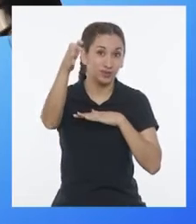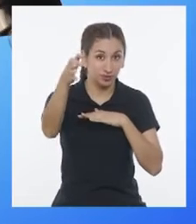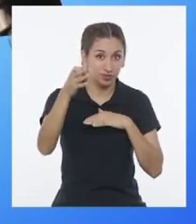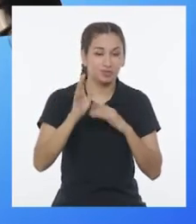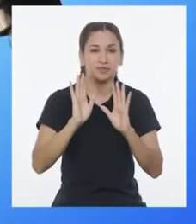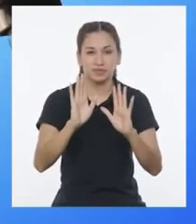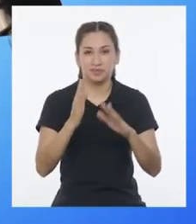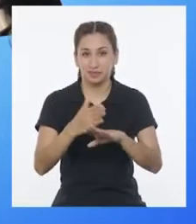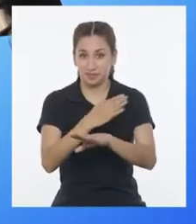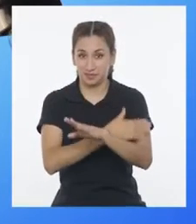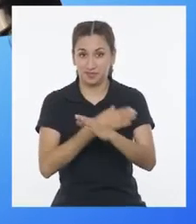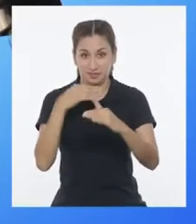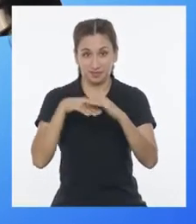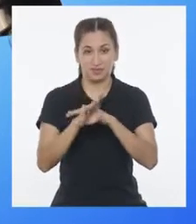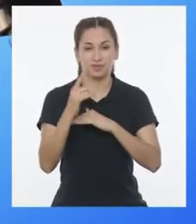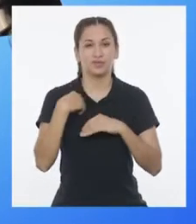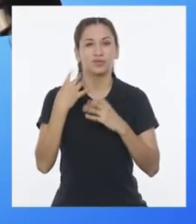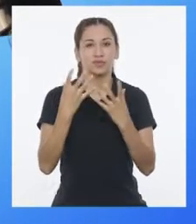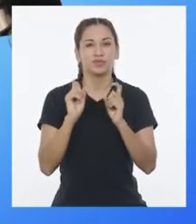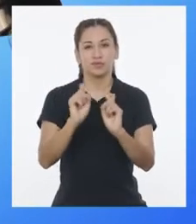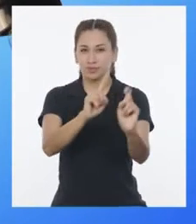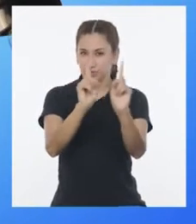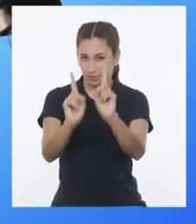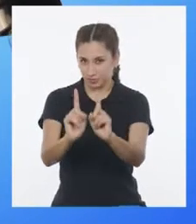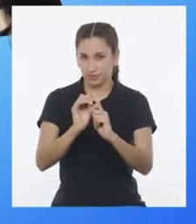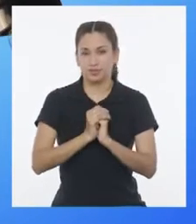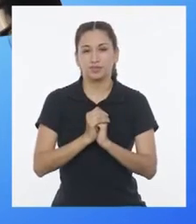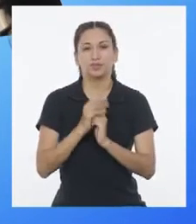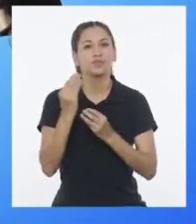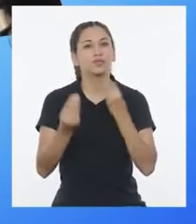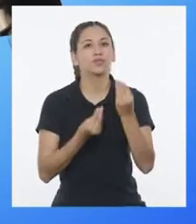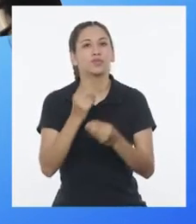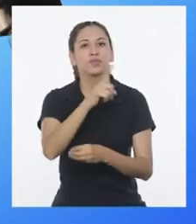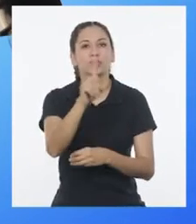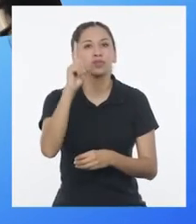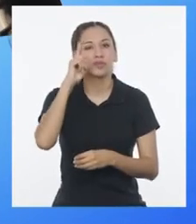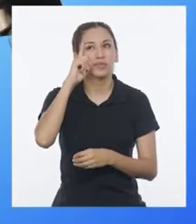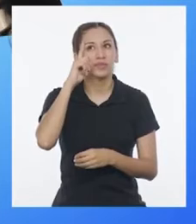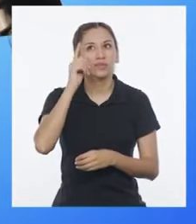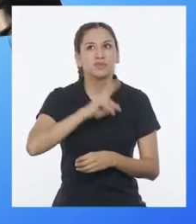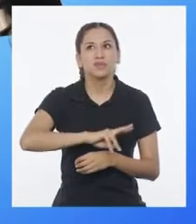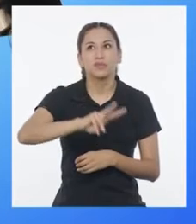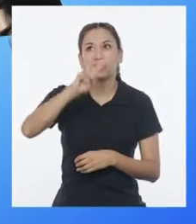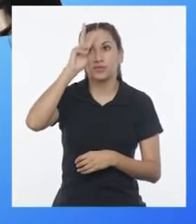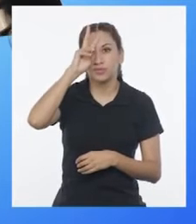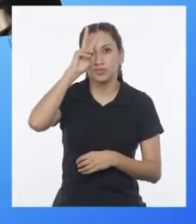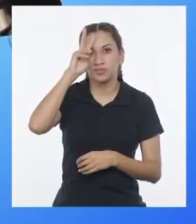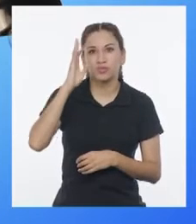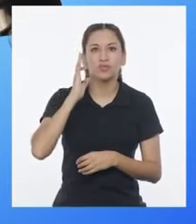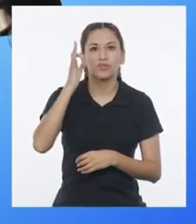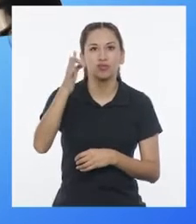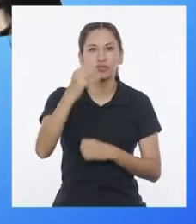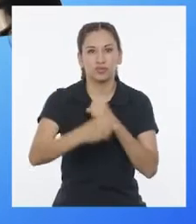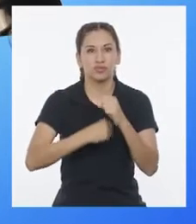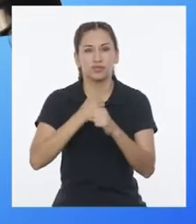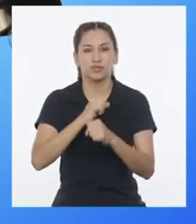Antes de pasar a nuestro texto de hoy, les hago una pregunta. ¿Cómo se imaginan el Perú en el